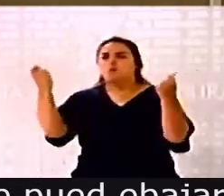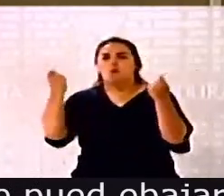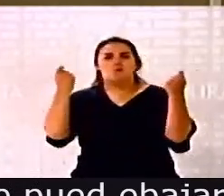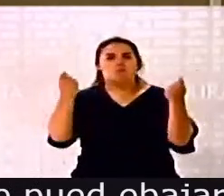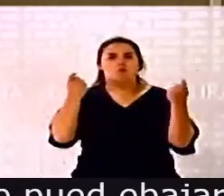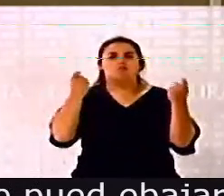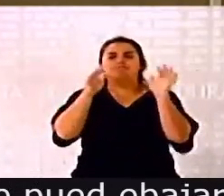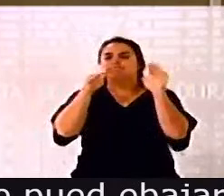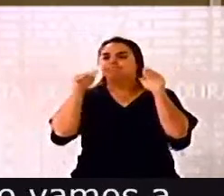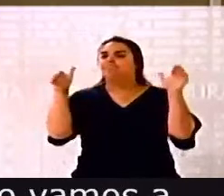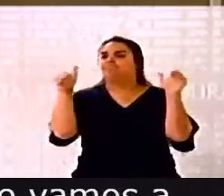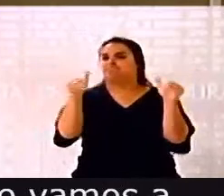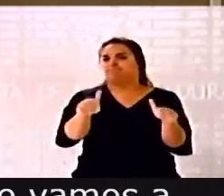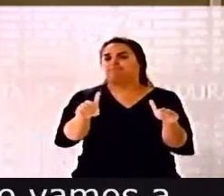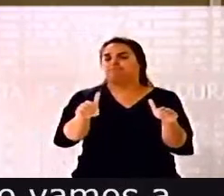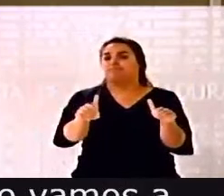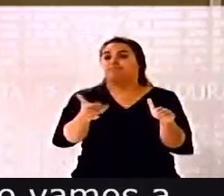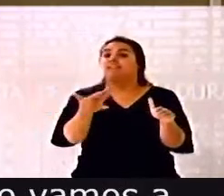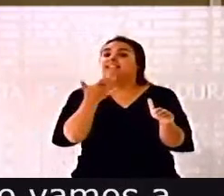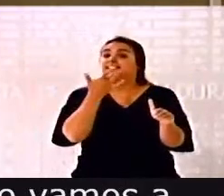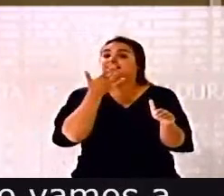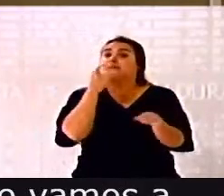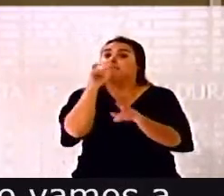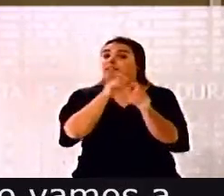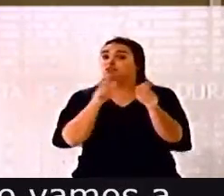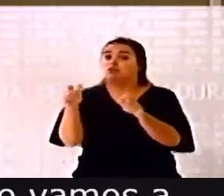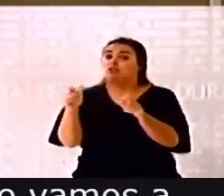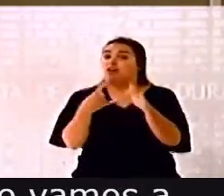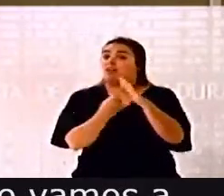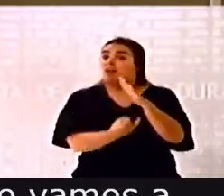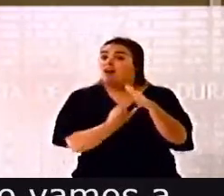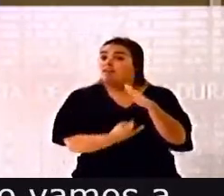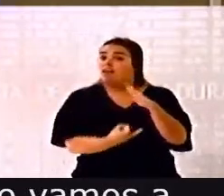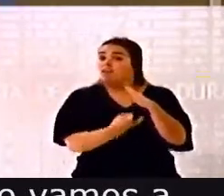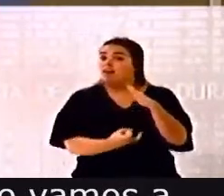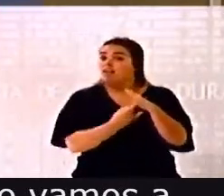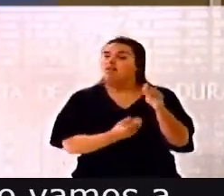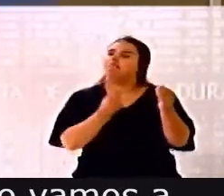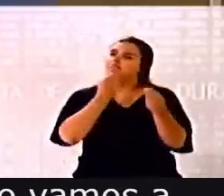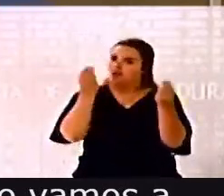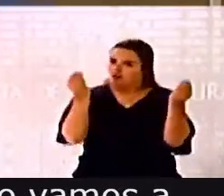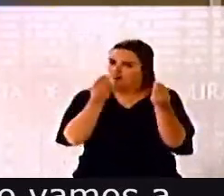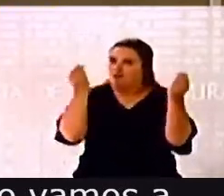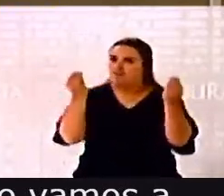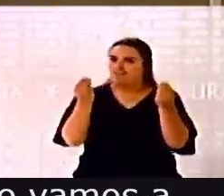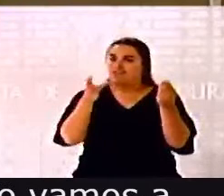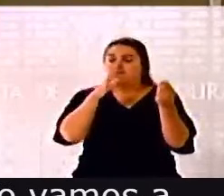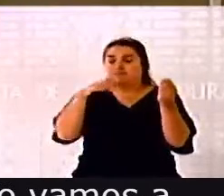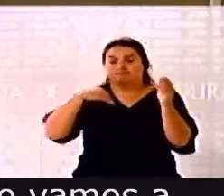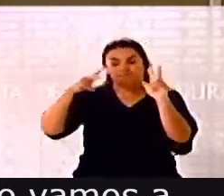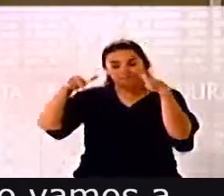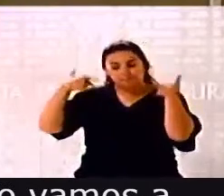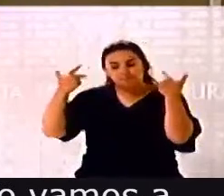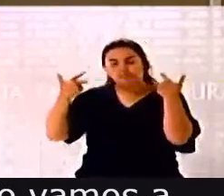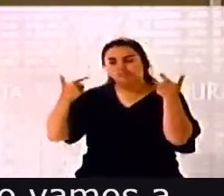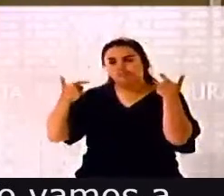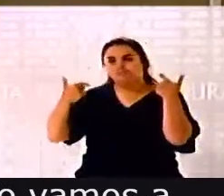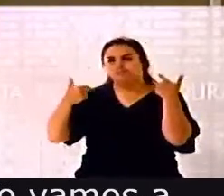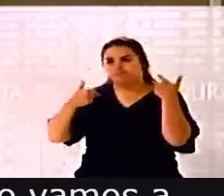a que mientras más población se la baje, mejor, porque eso nos va a permitir que podamos